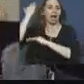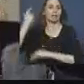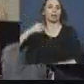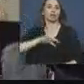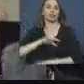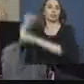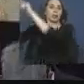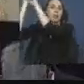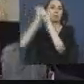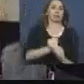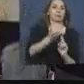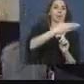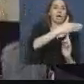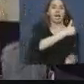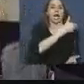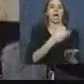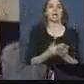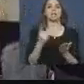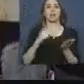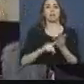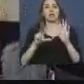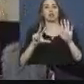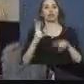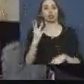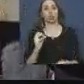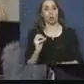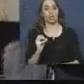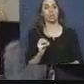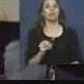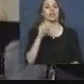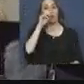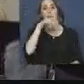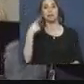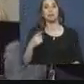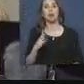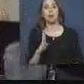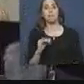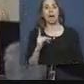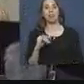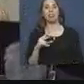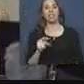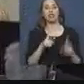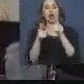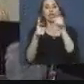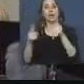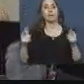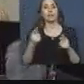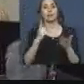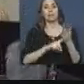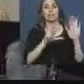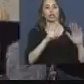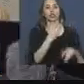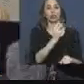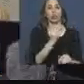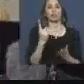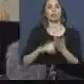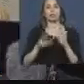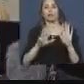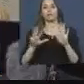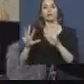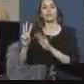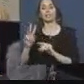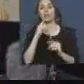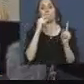conquista aproximadamente hasta 1840. Bandidos sanguinarios entre 1840 y